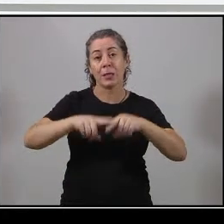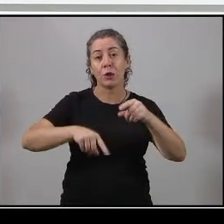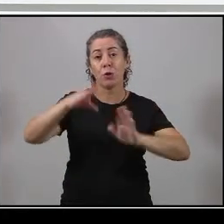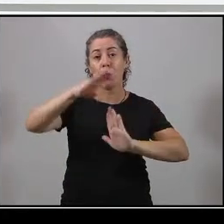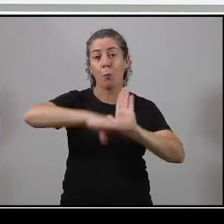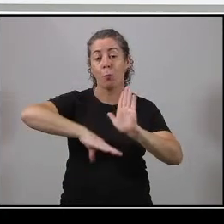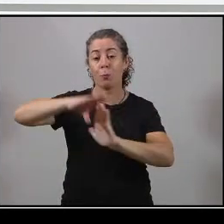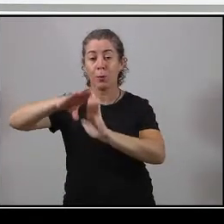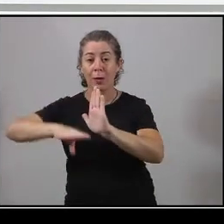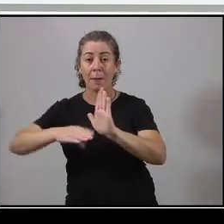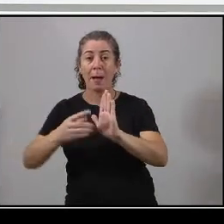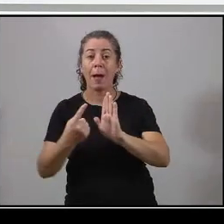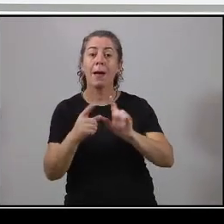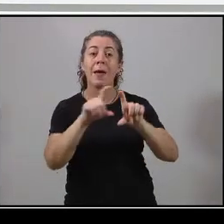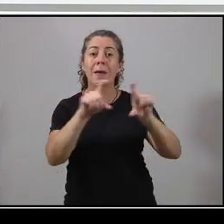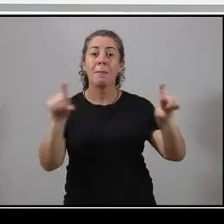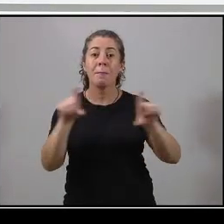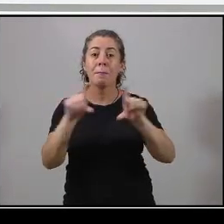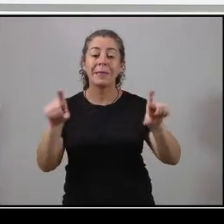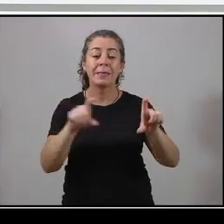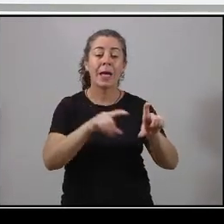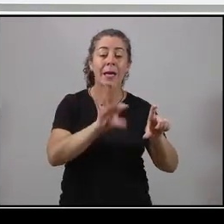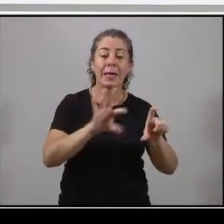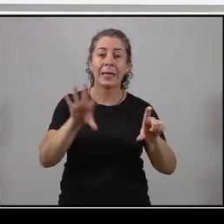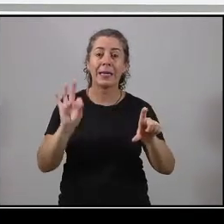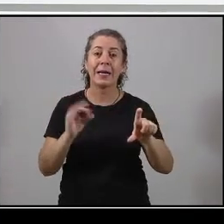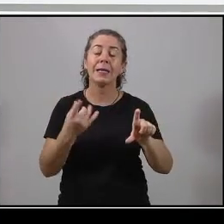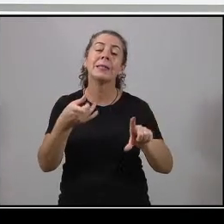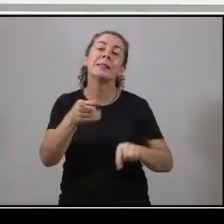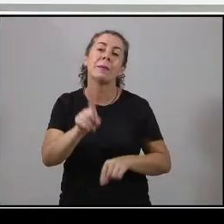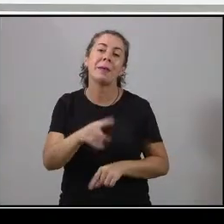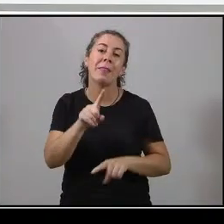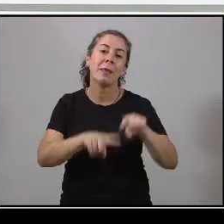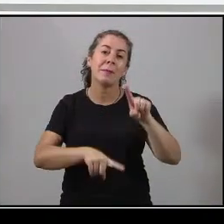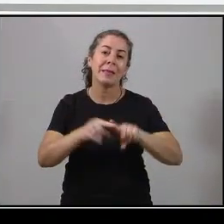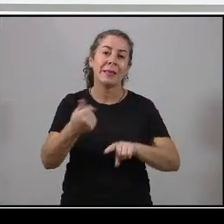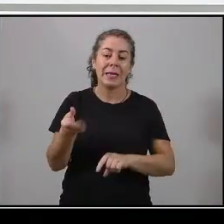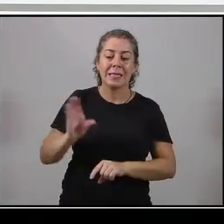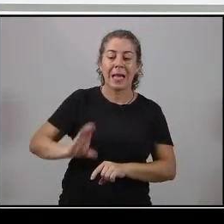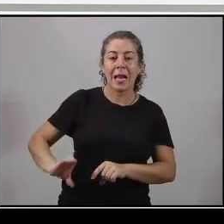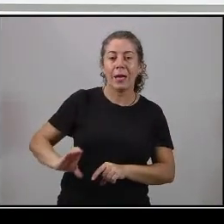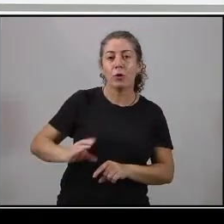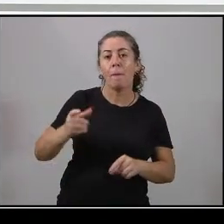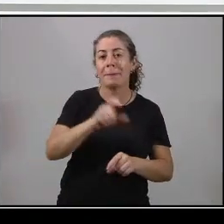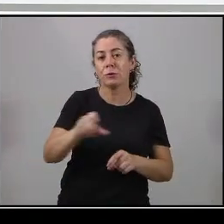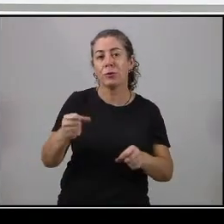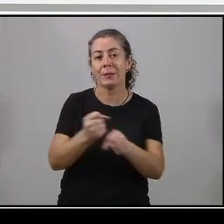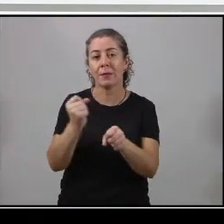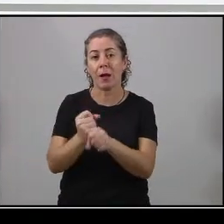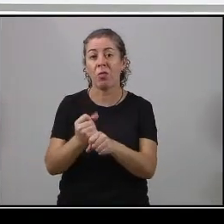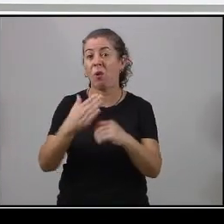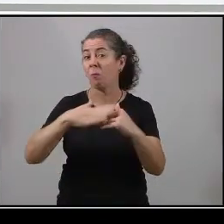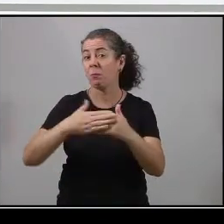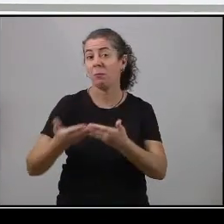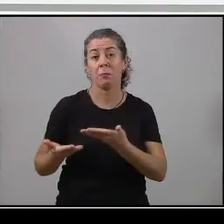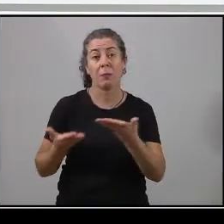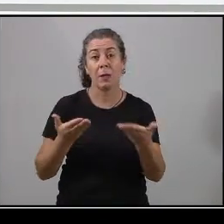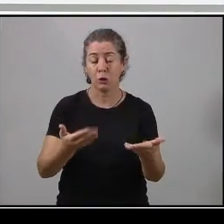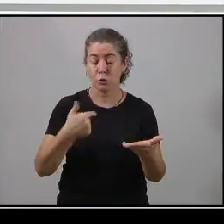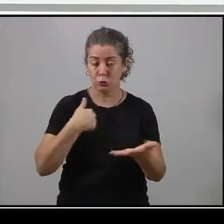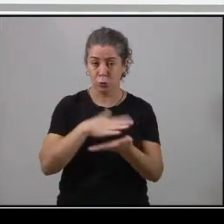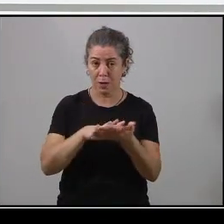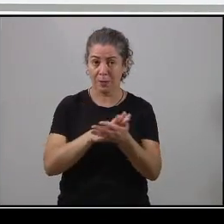las empresas y en atención a los tramos salariales de los trabajadores. La ayuda mínima es esa a la que me he